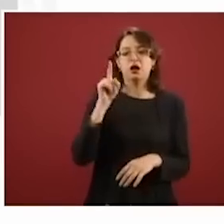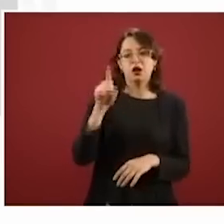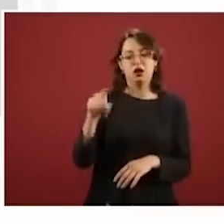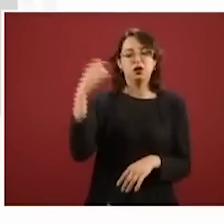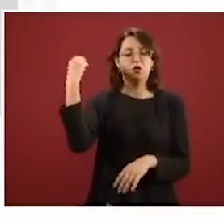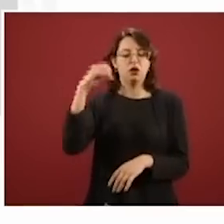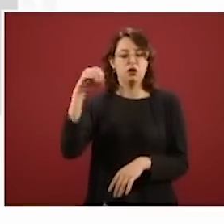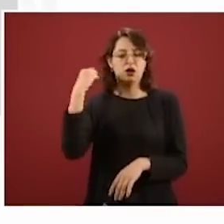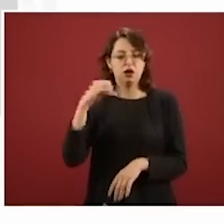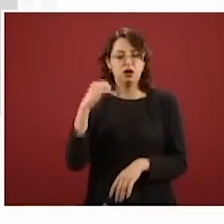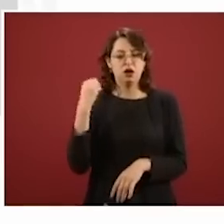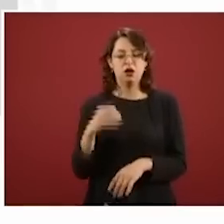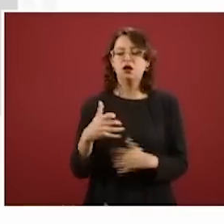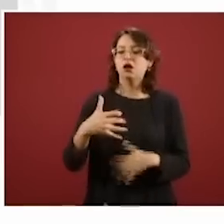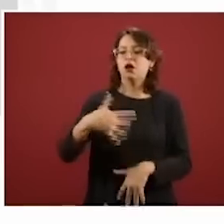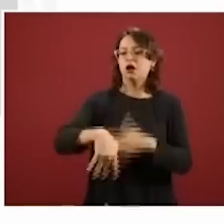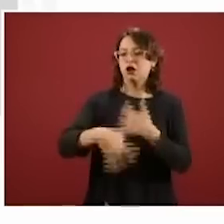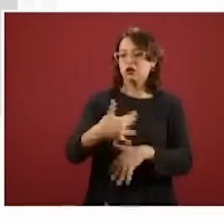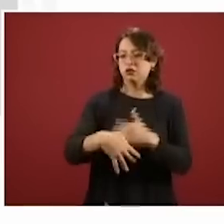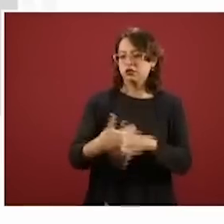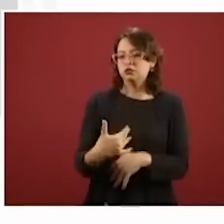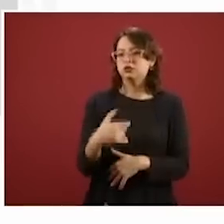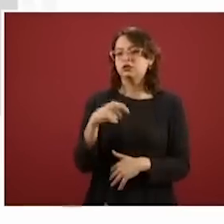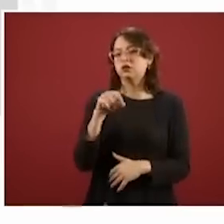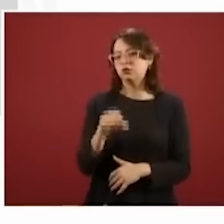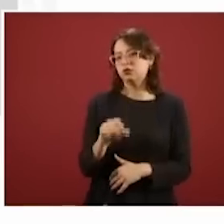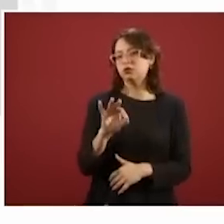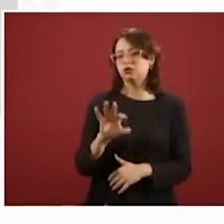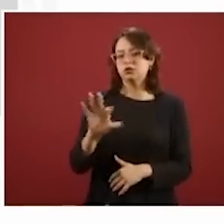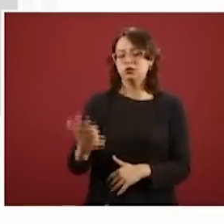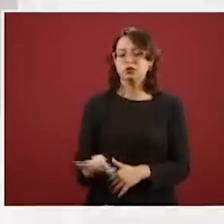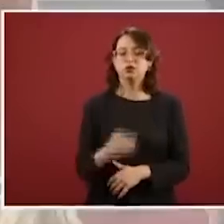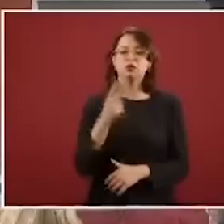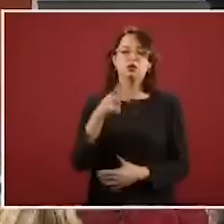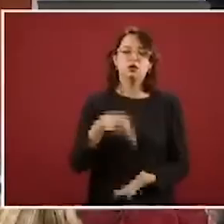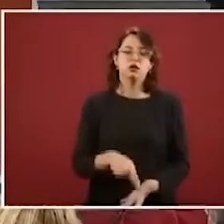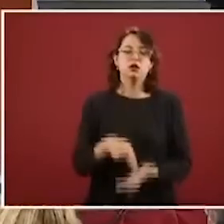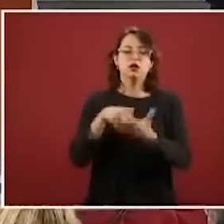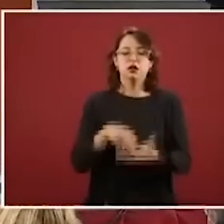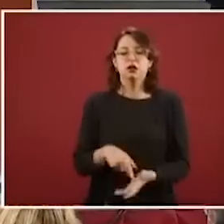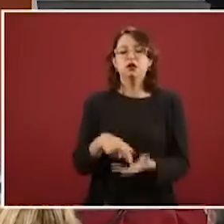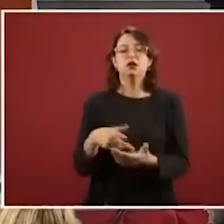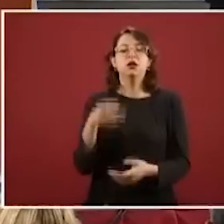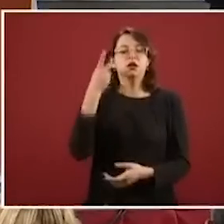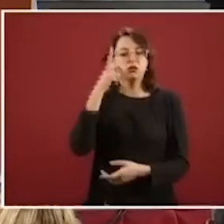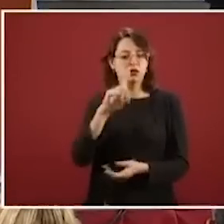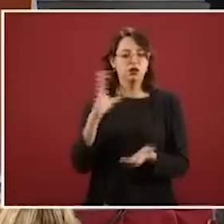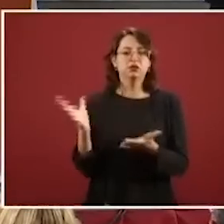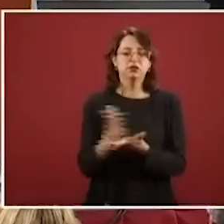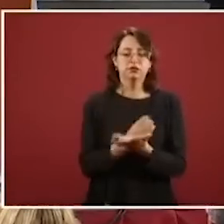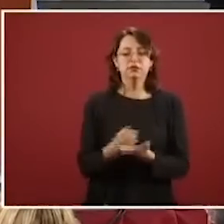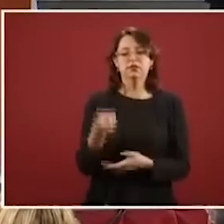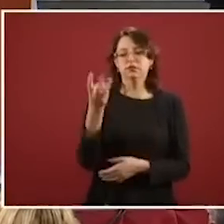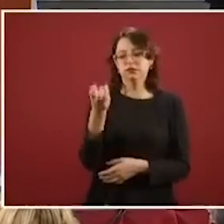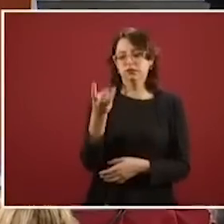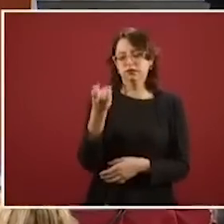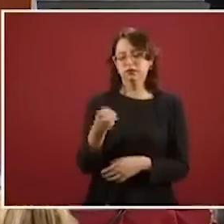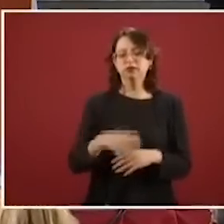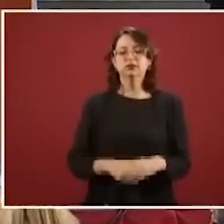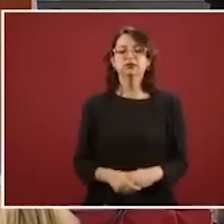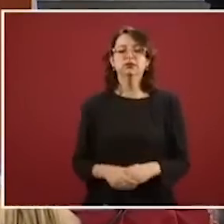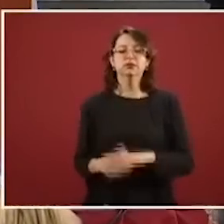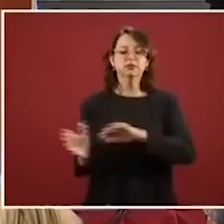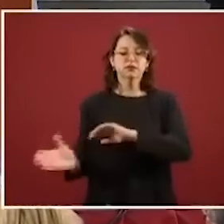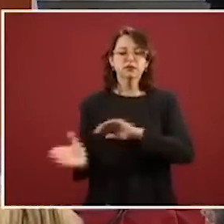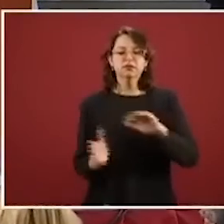Salina Cruz, Oaxaca, 15 pesos 42 centavos por kilo, con un margen de 3 pesos 98 centavos. En el tema